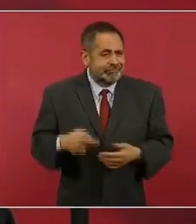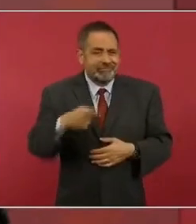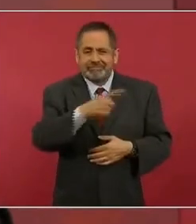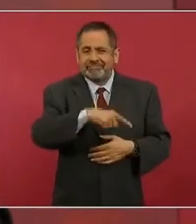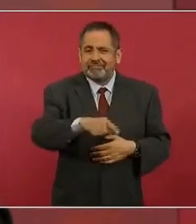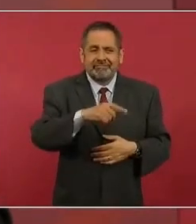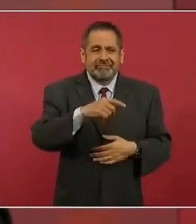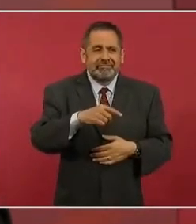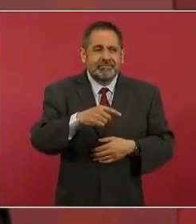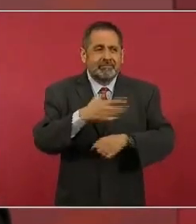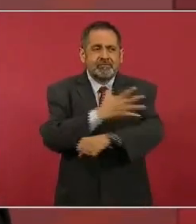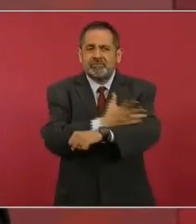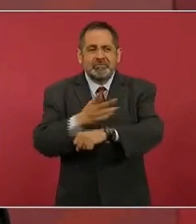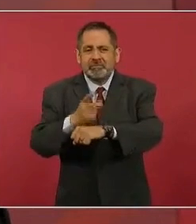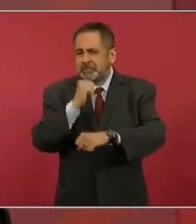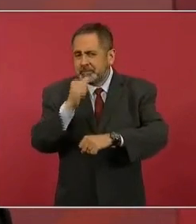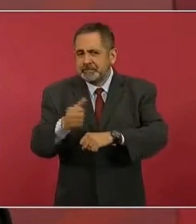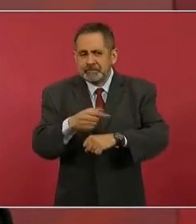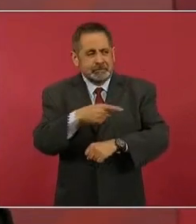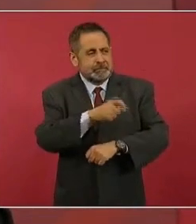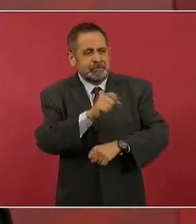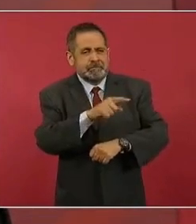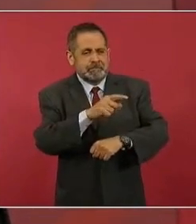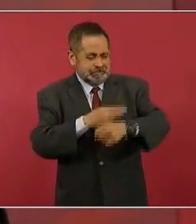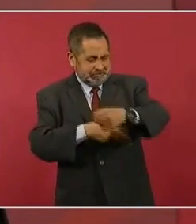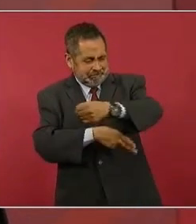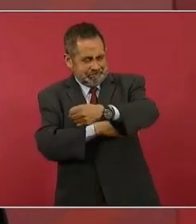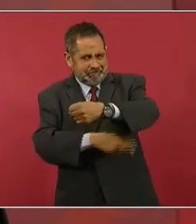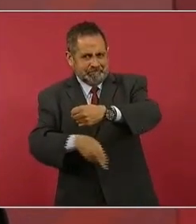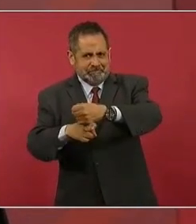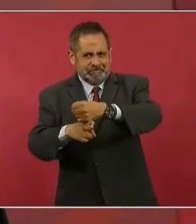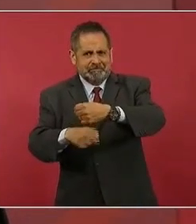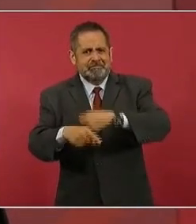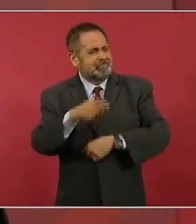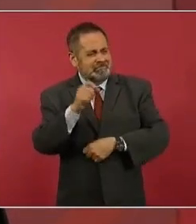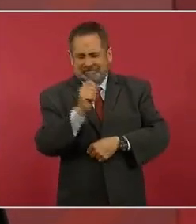deshonestidad en todos los terrenos.